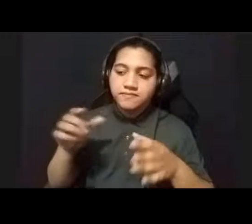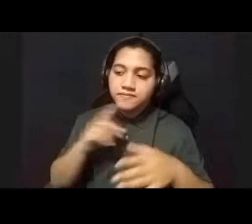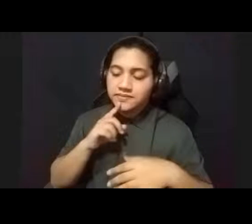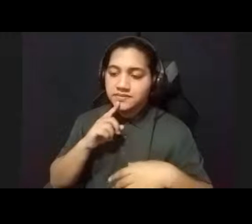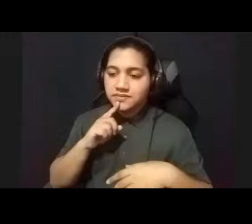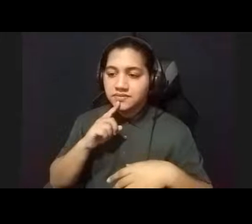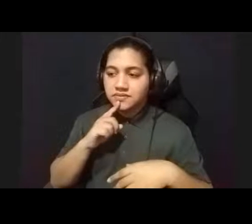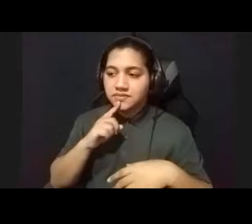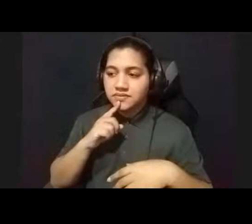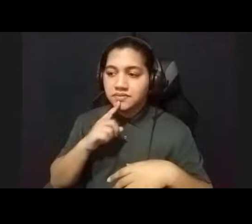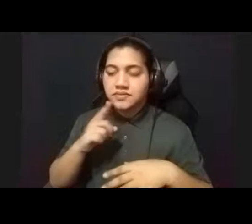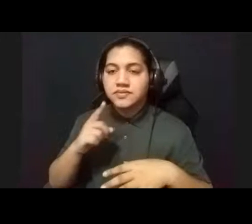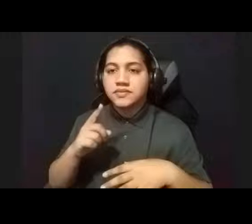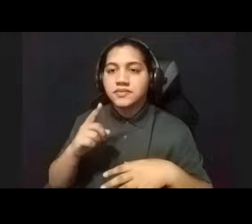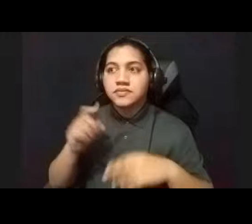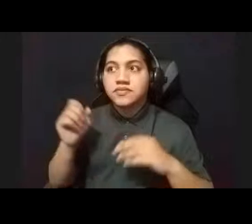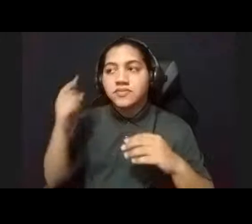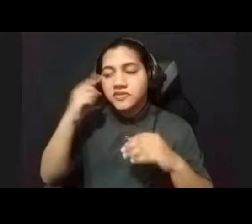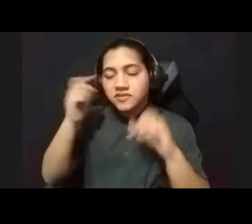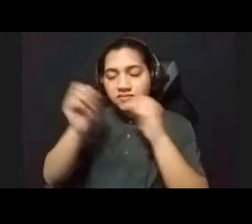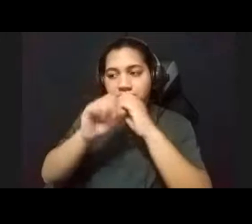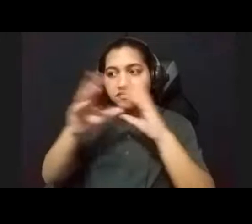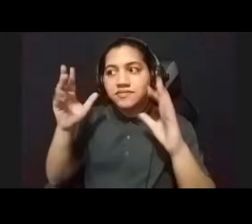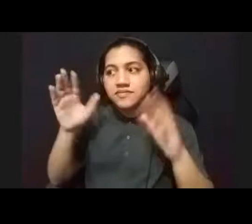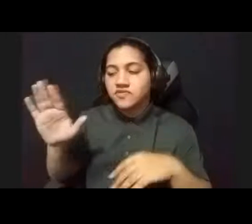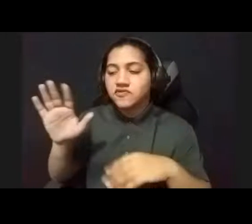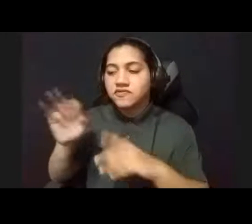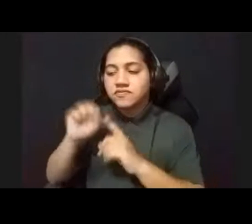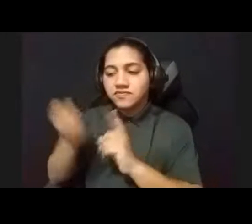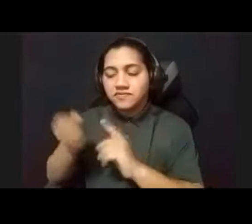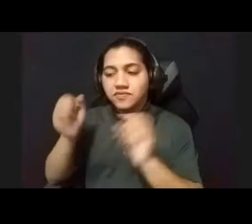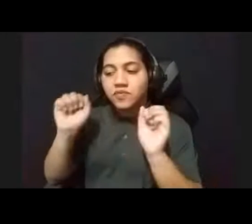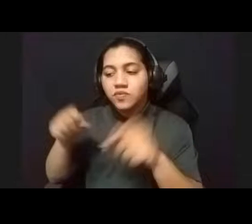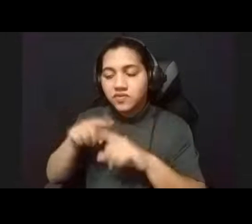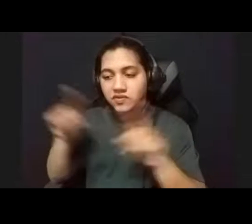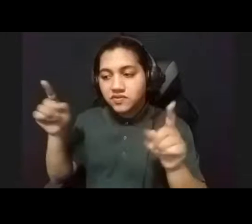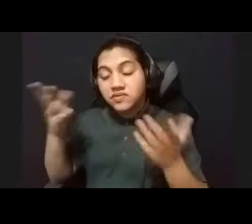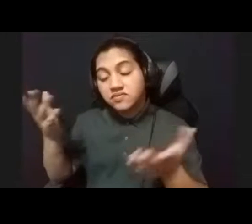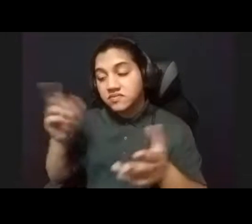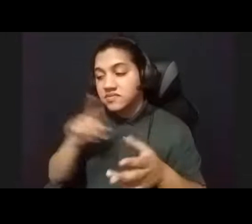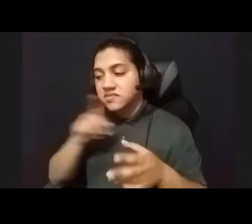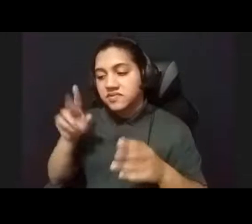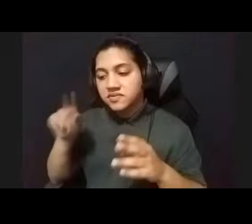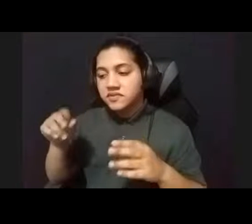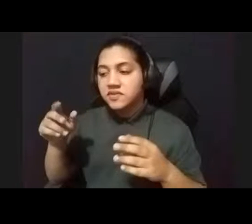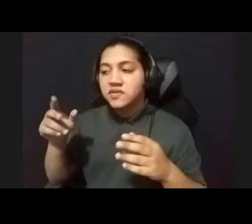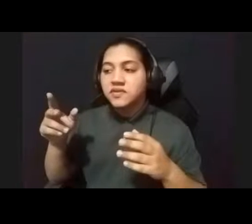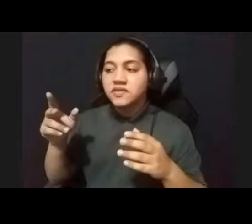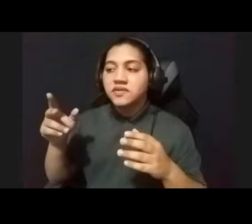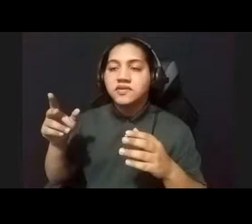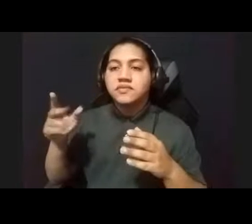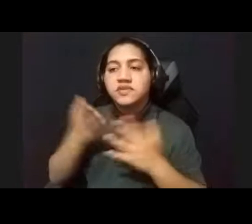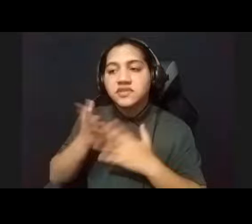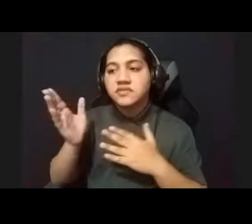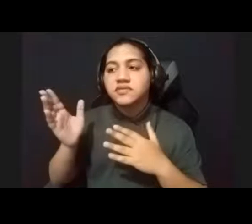realmente podían imaginar que su realidad podía ser diferente, aunque no lo fuera. Pero a través de los cuentos podemos